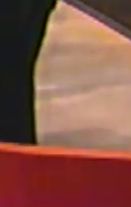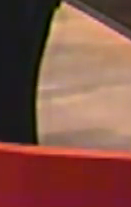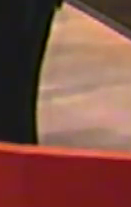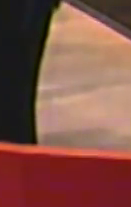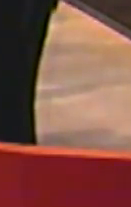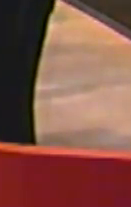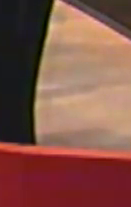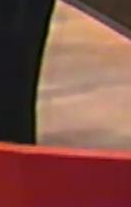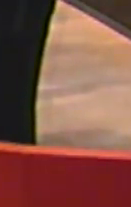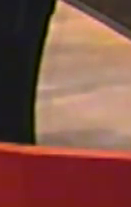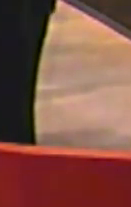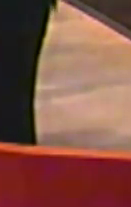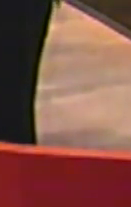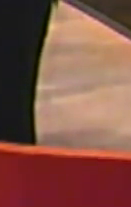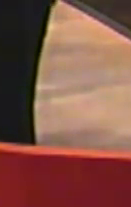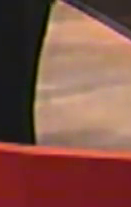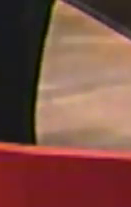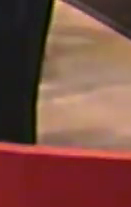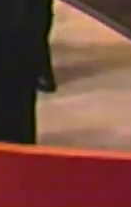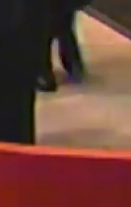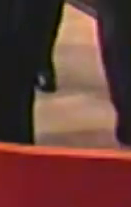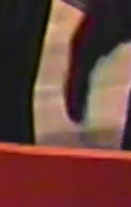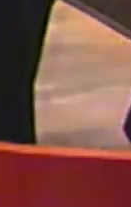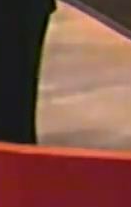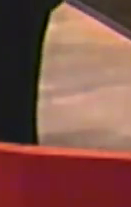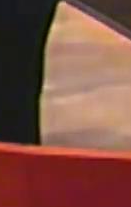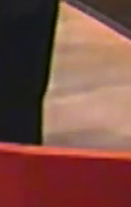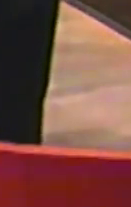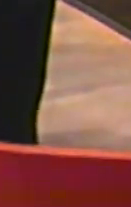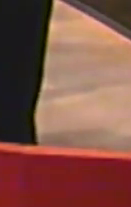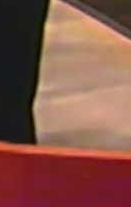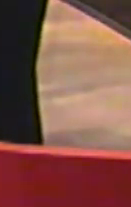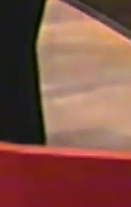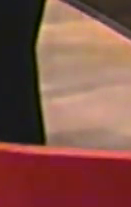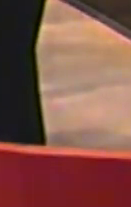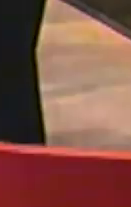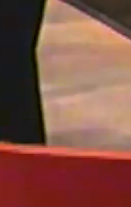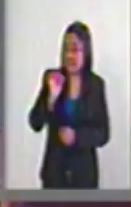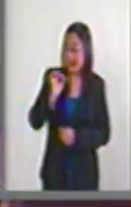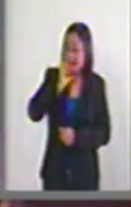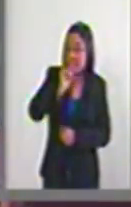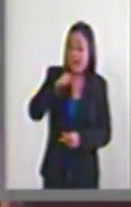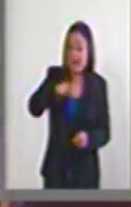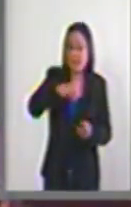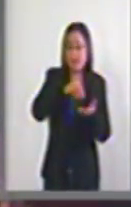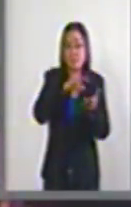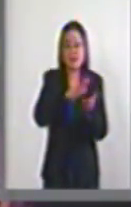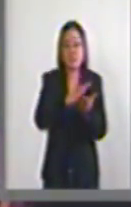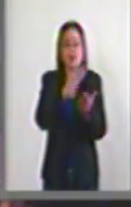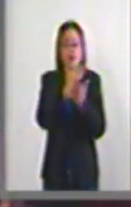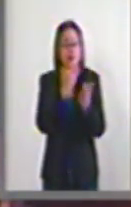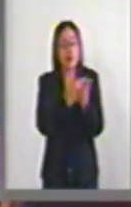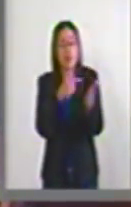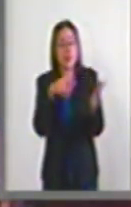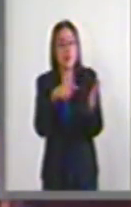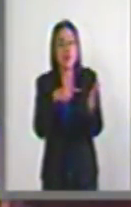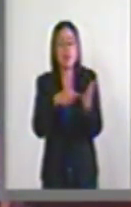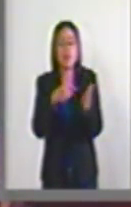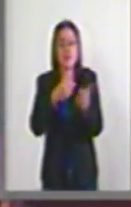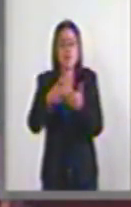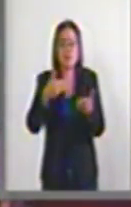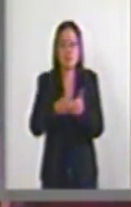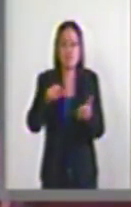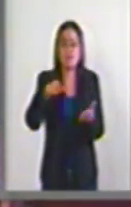años contemplados en dicha reforma. De lo contrario, en los términos en los que se encuentra actualmente